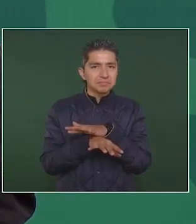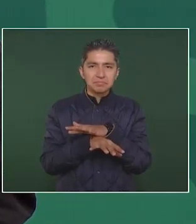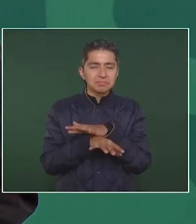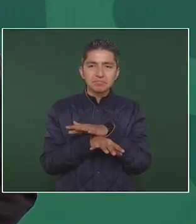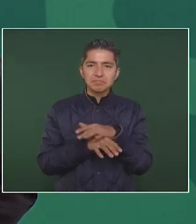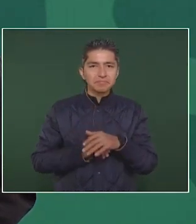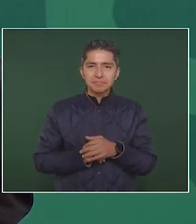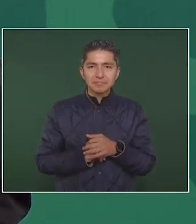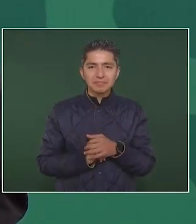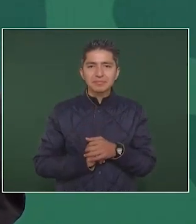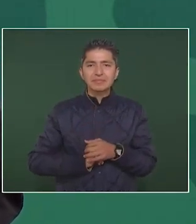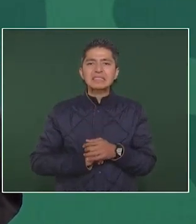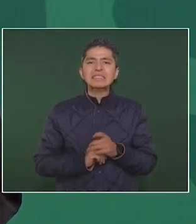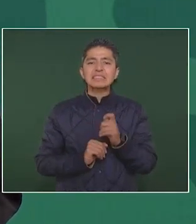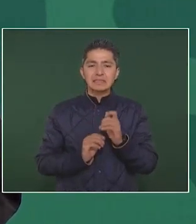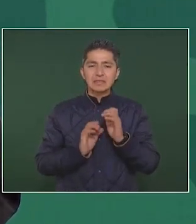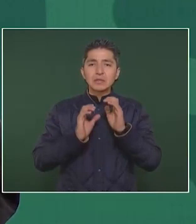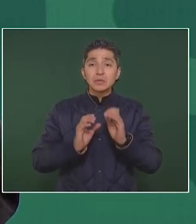Es conservar,